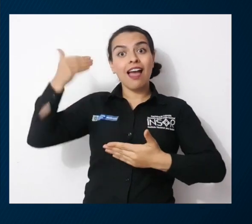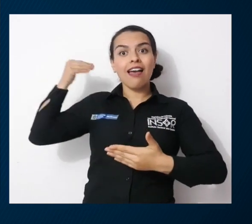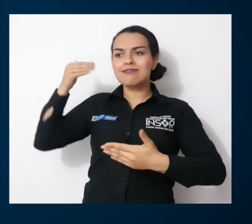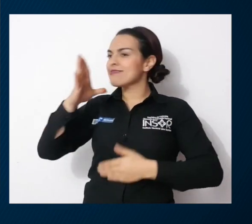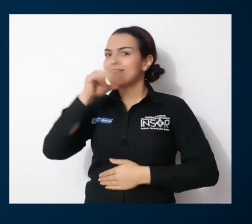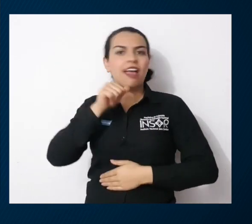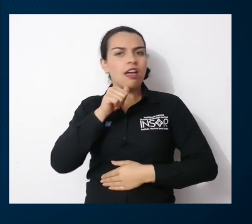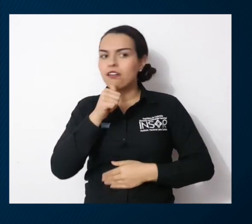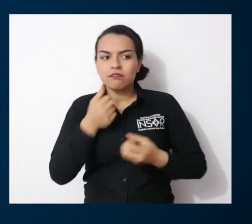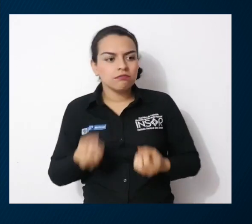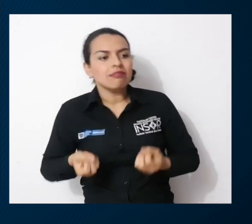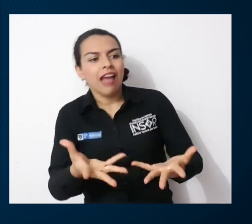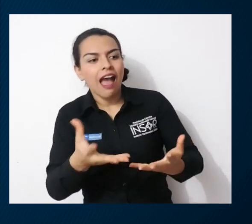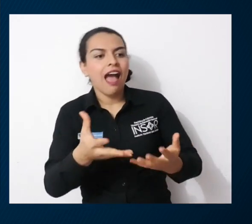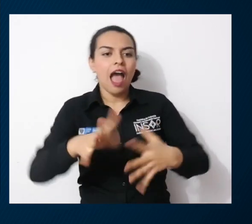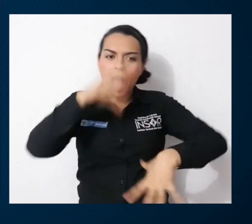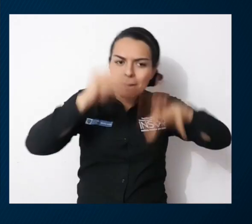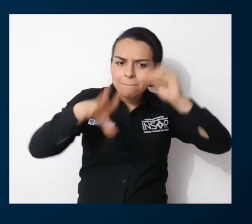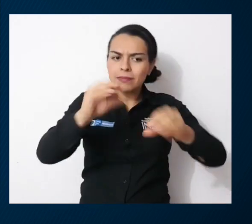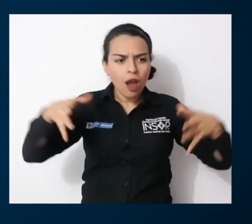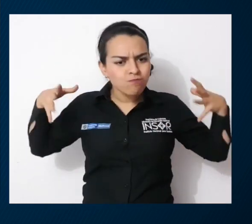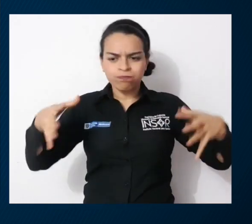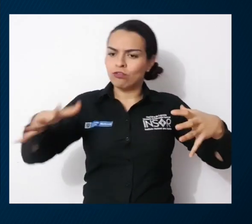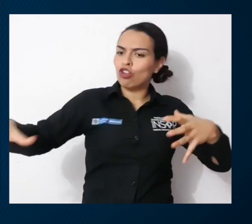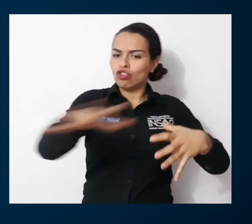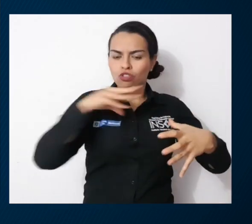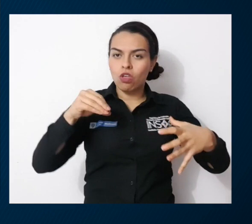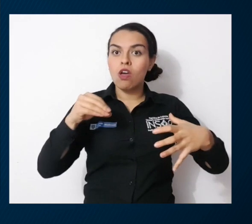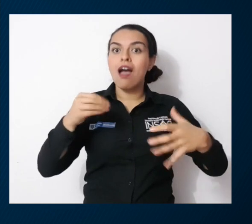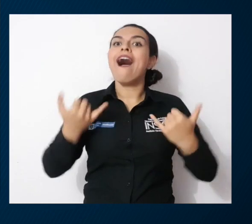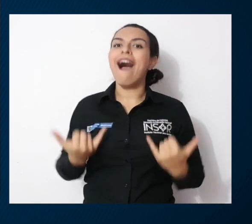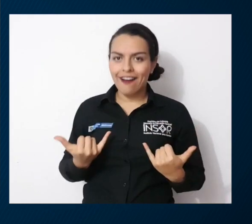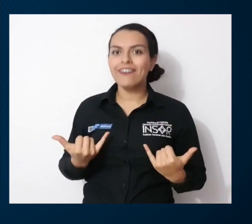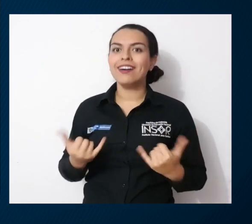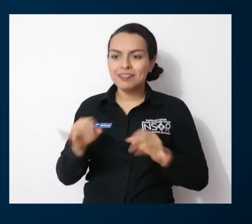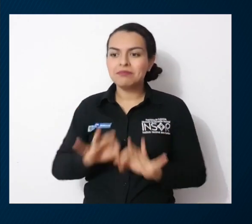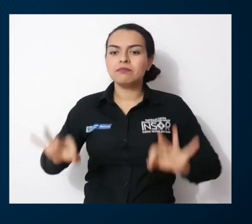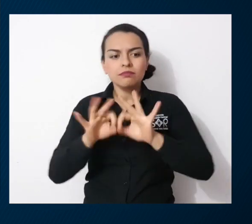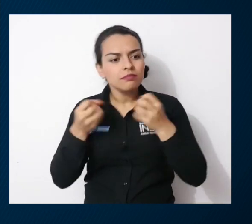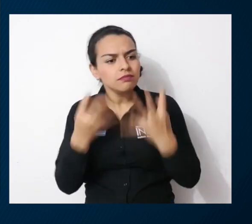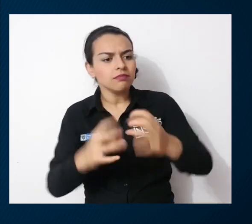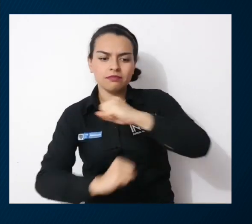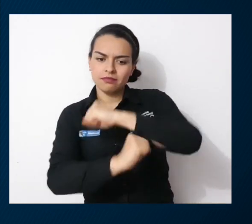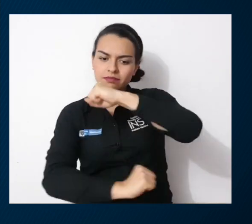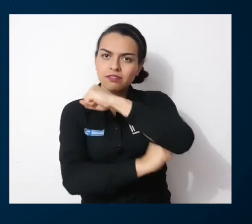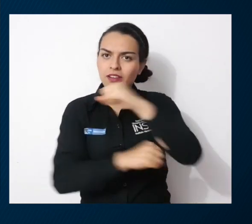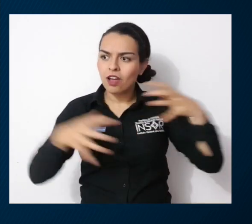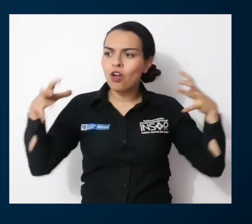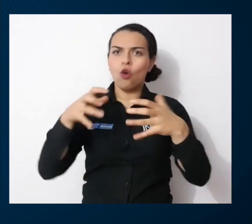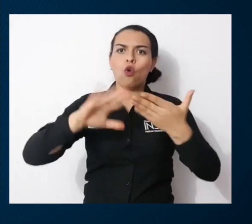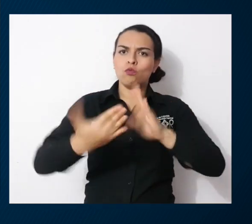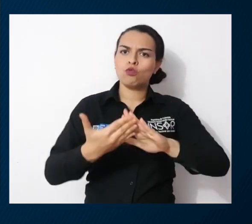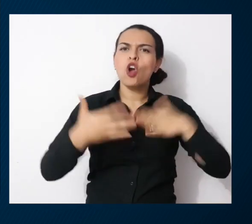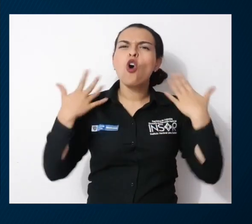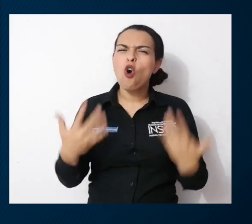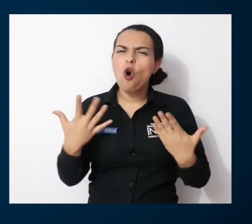aprendizajes como en toda la comunidad educativa. Yo creo que esto tiene que llevar a fortalecer la comunidad educativa, el diálogo con los padres, y no